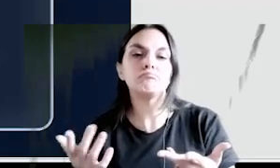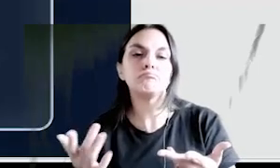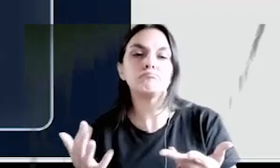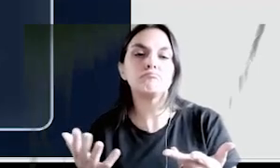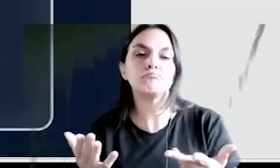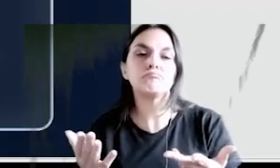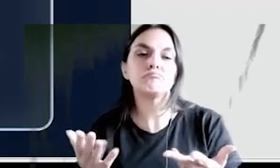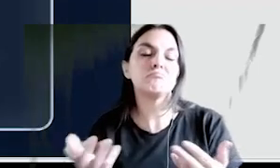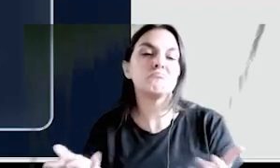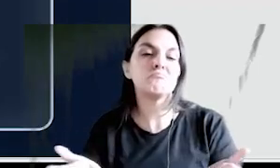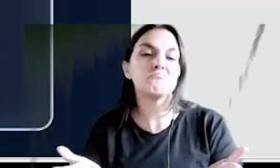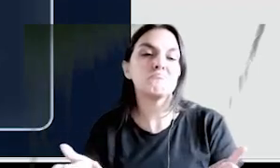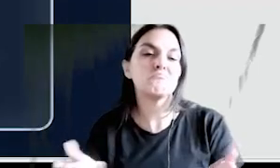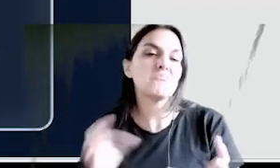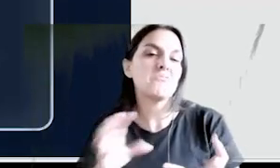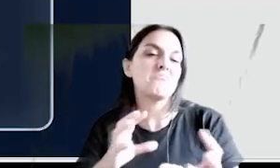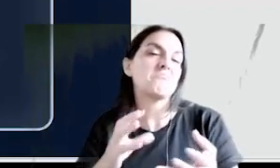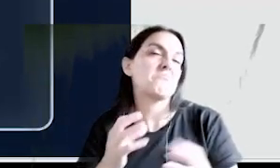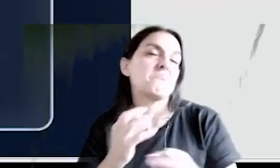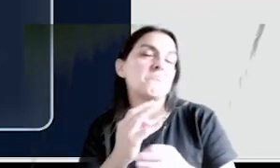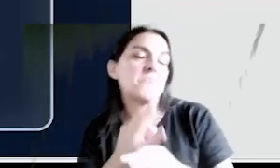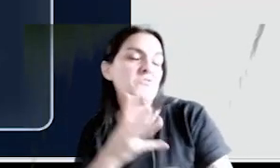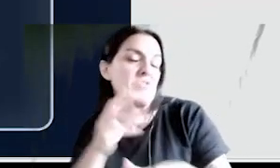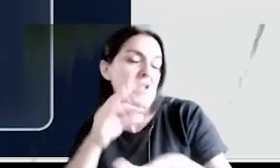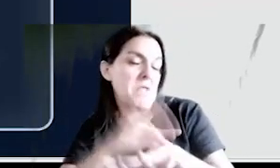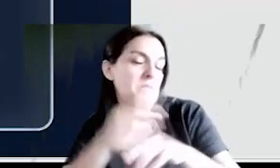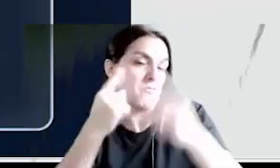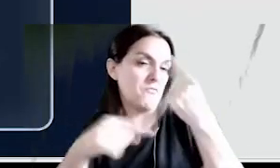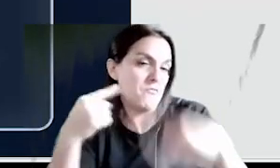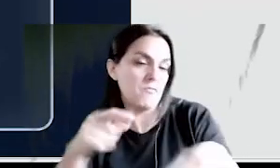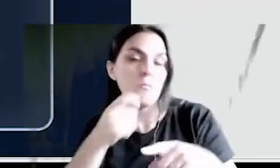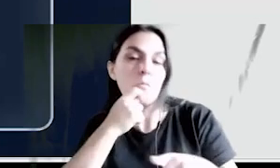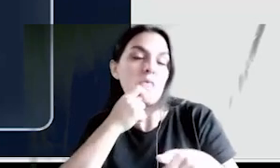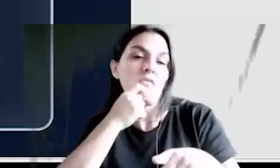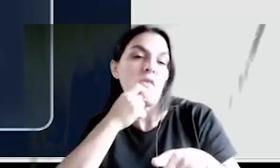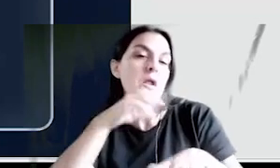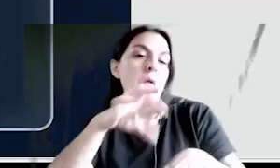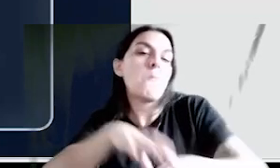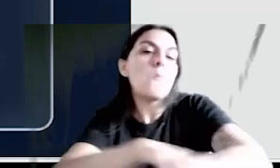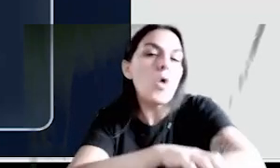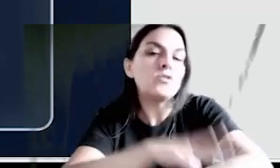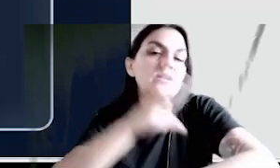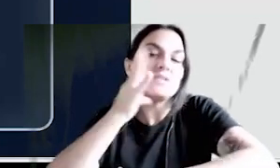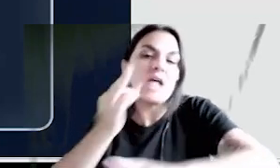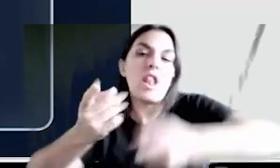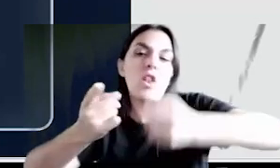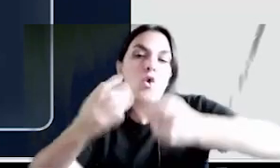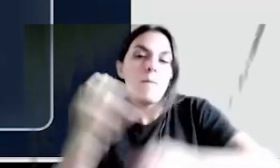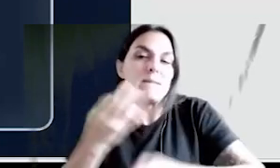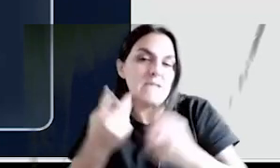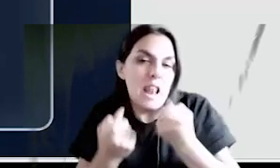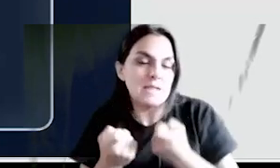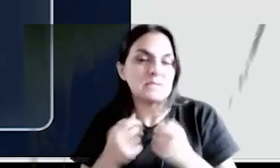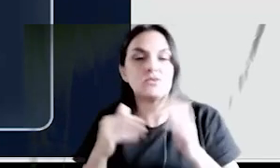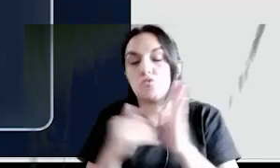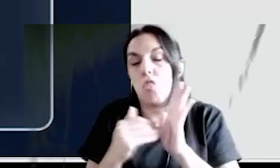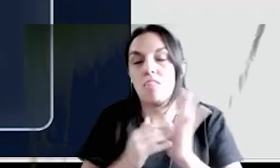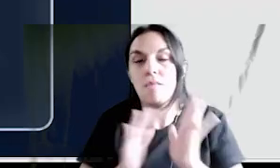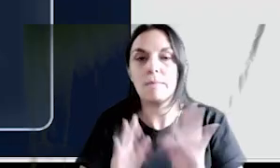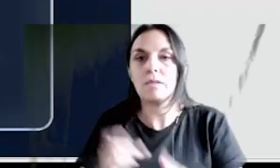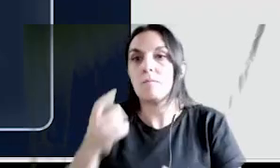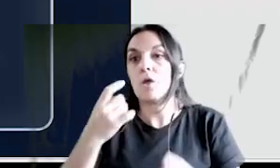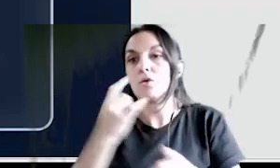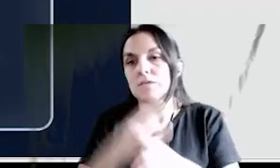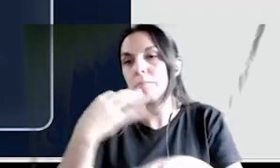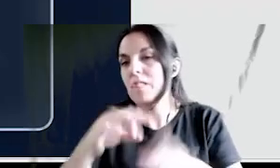bueno, les dije, de distintas especialidades médicas, puede ser alguna suerte de prótesis, siempre que lo tengan